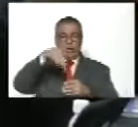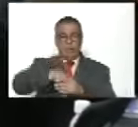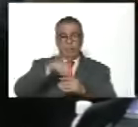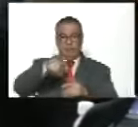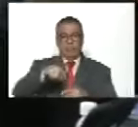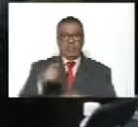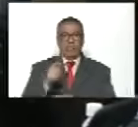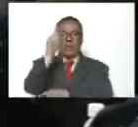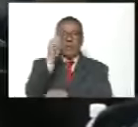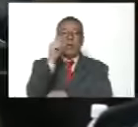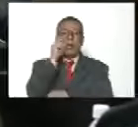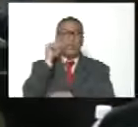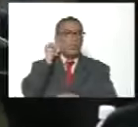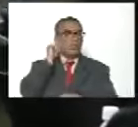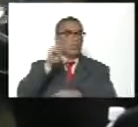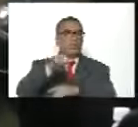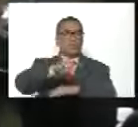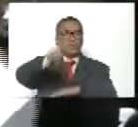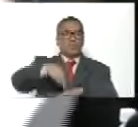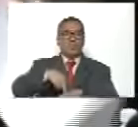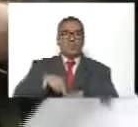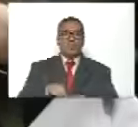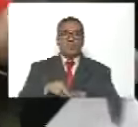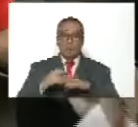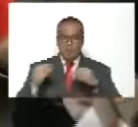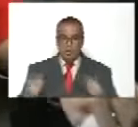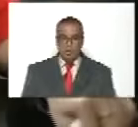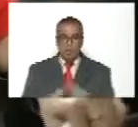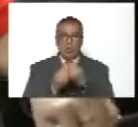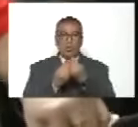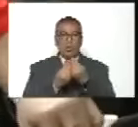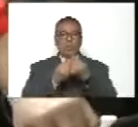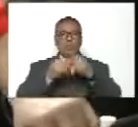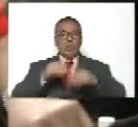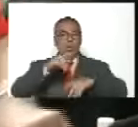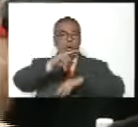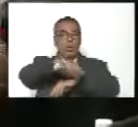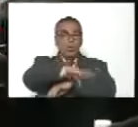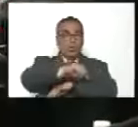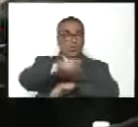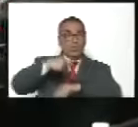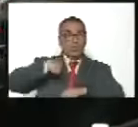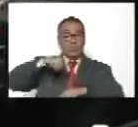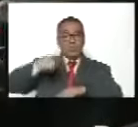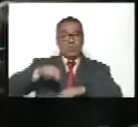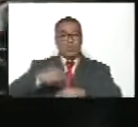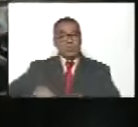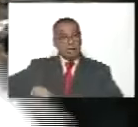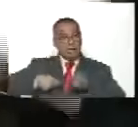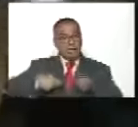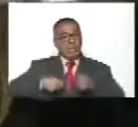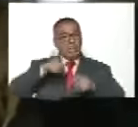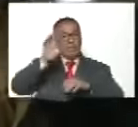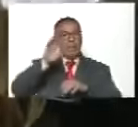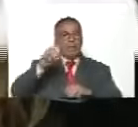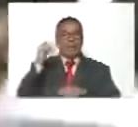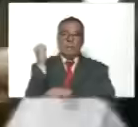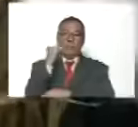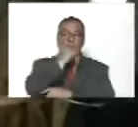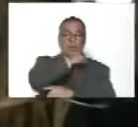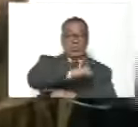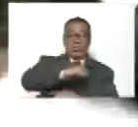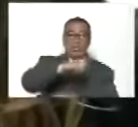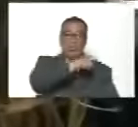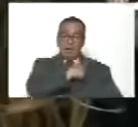parlamentarias? Diputados de esta Asamblea Nacional se coludieron con el crimen transnacional, con quienes atacan a la patria para asesinar al presidente